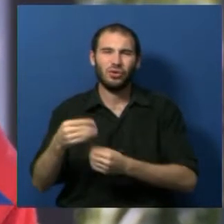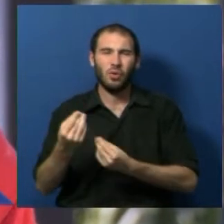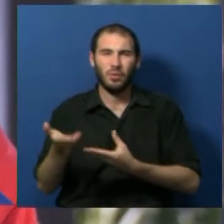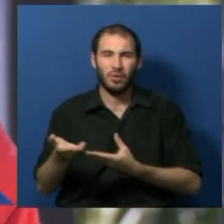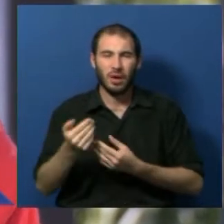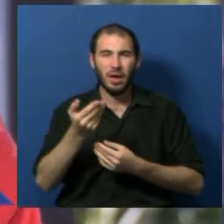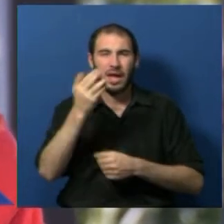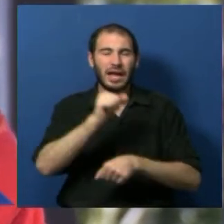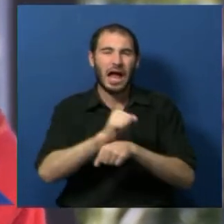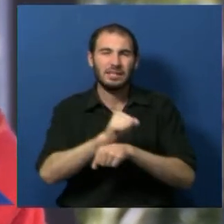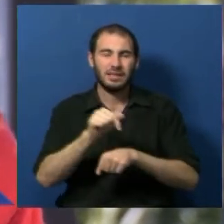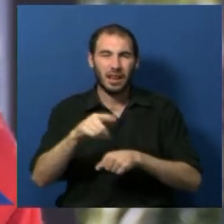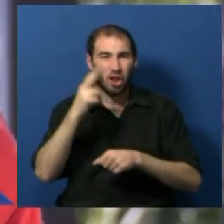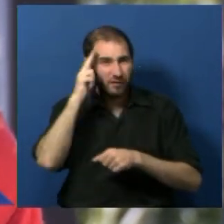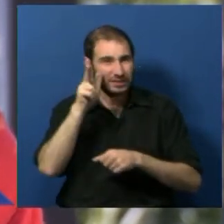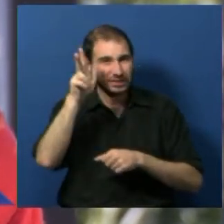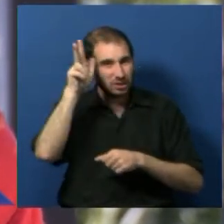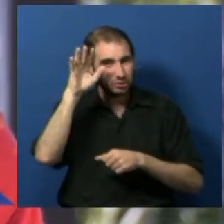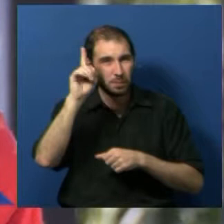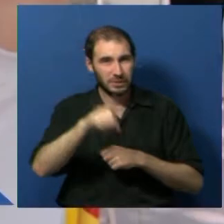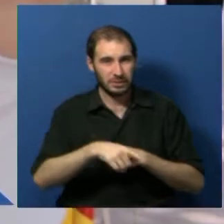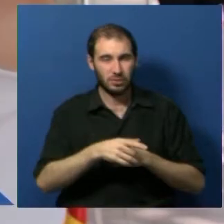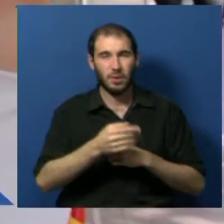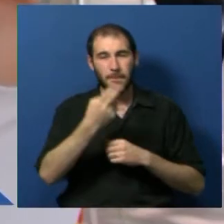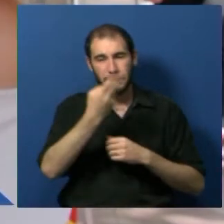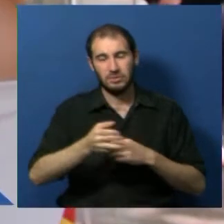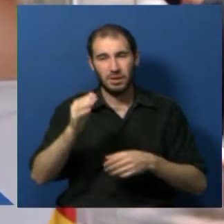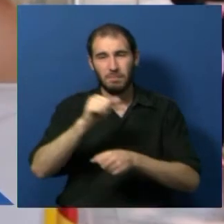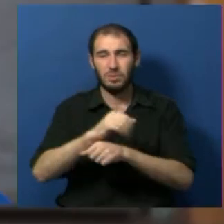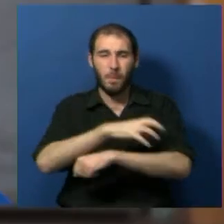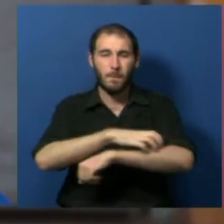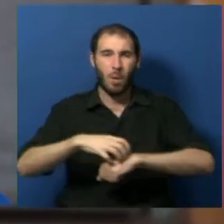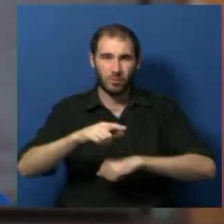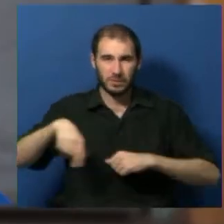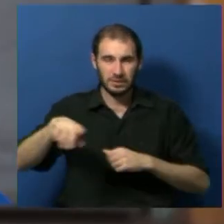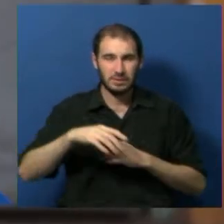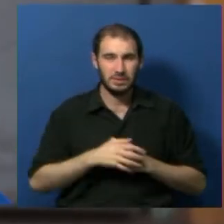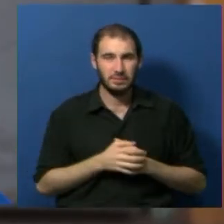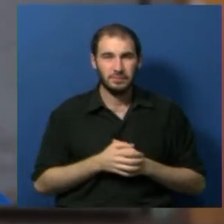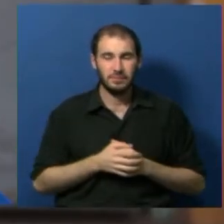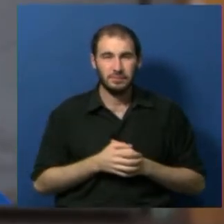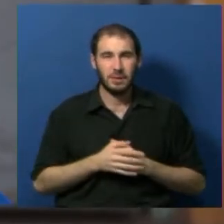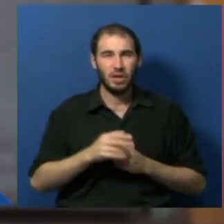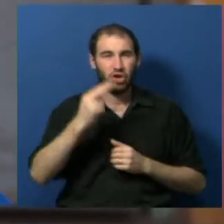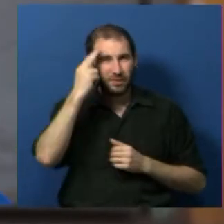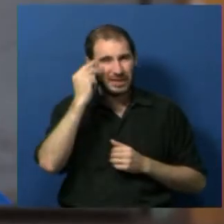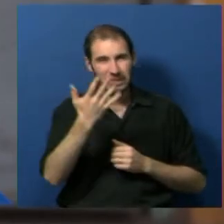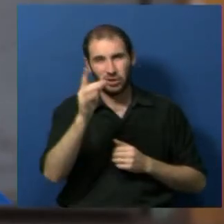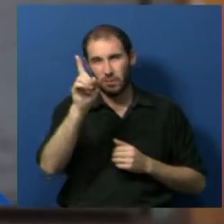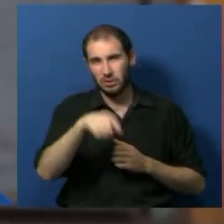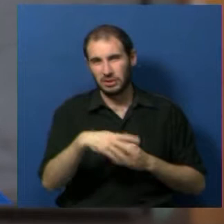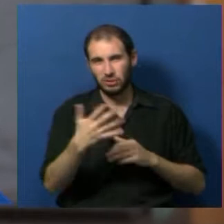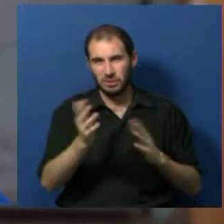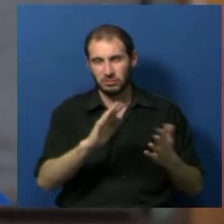Estamos hablando de cárceles en las que el 98% de los internos son pobres y en las que arriba del